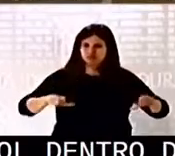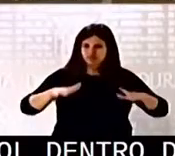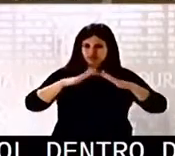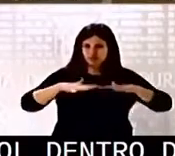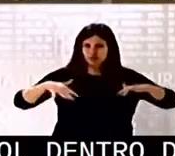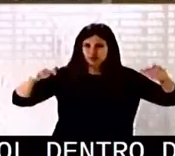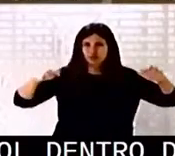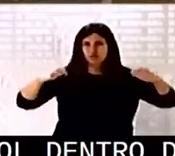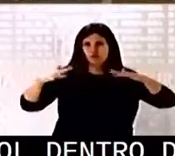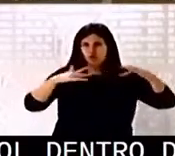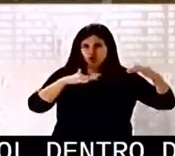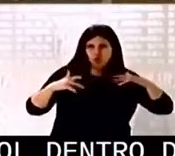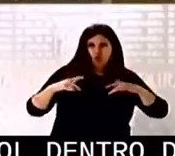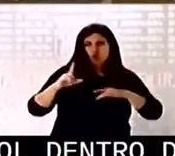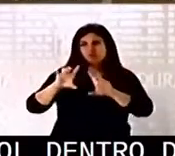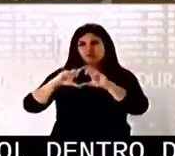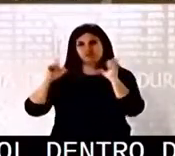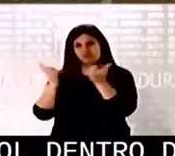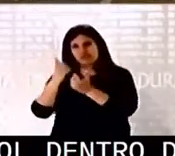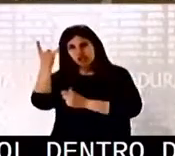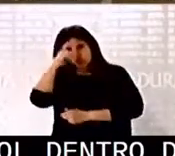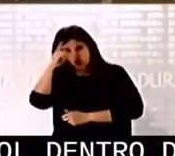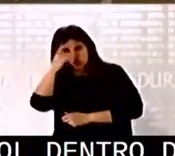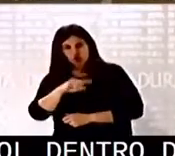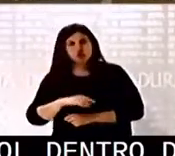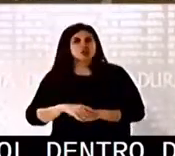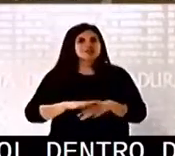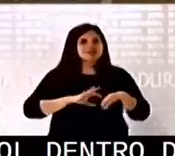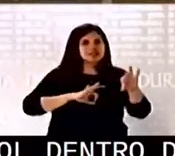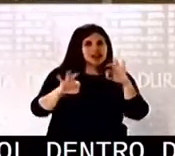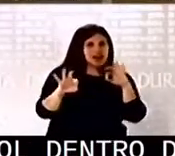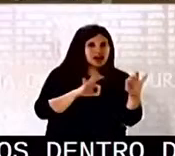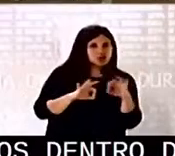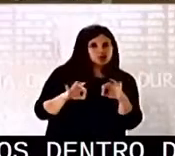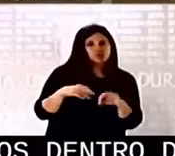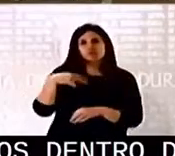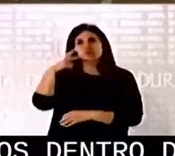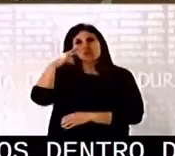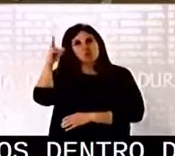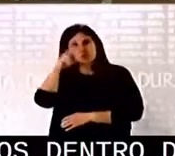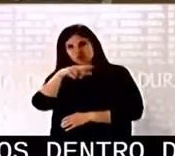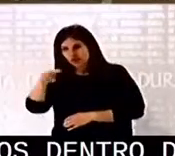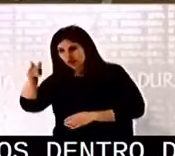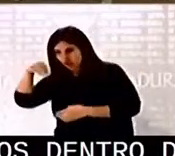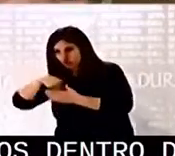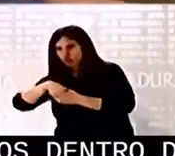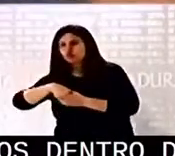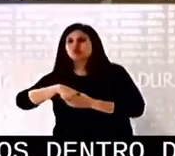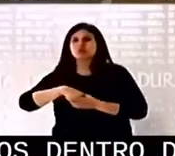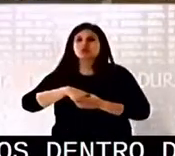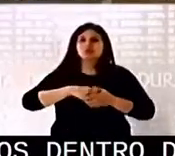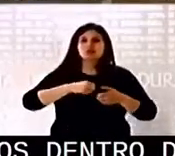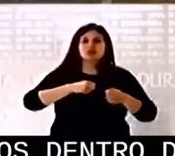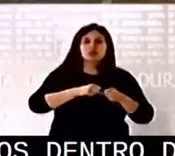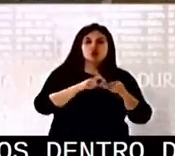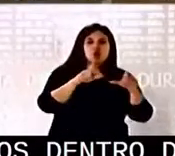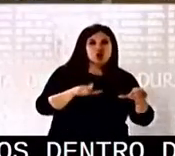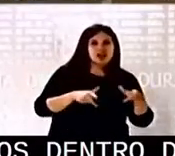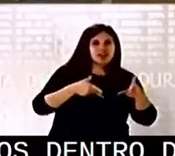toros, dentro de los teatros, dentro de los museos, dentro de los locales de